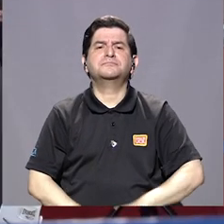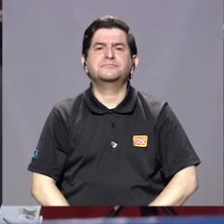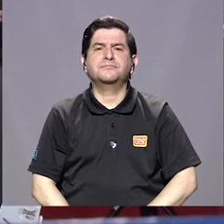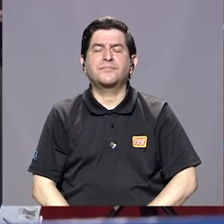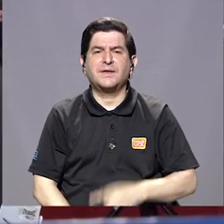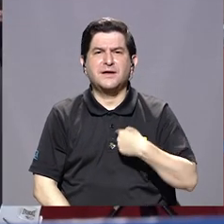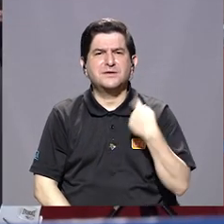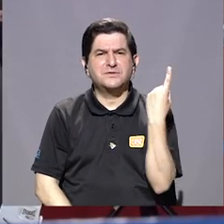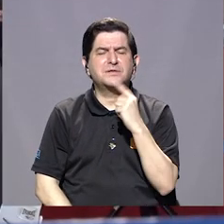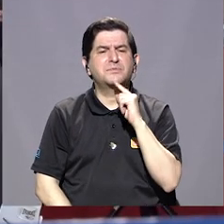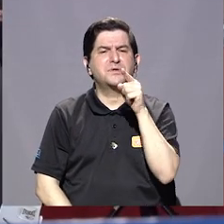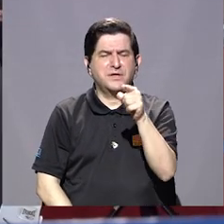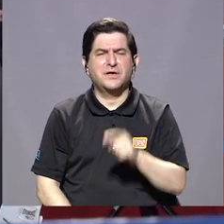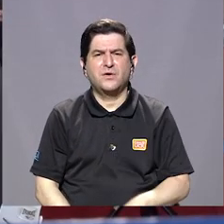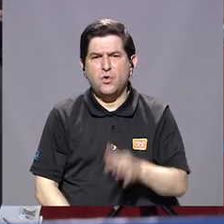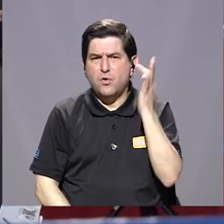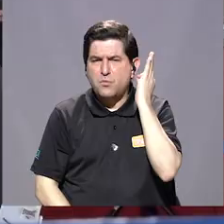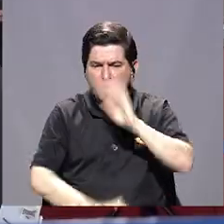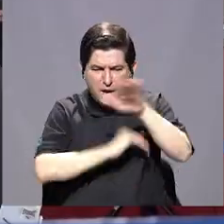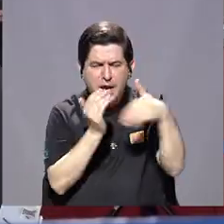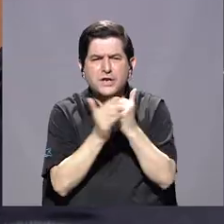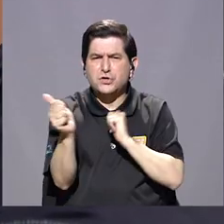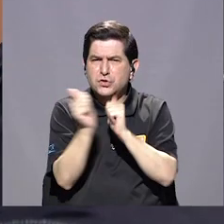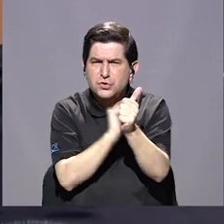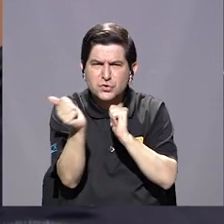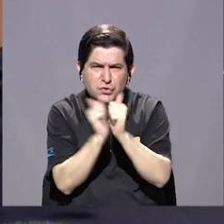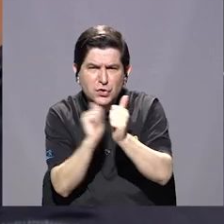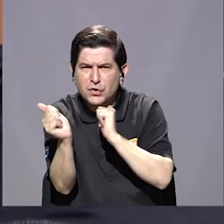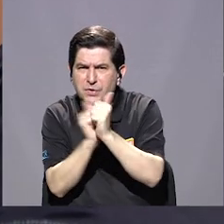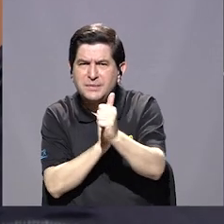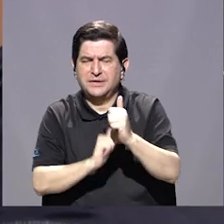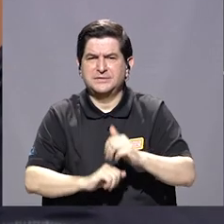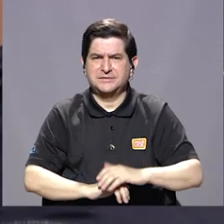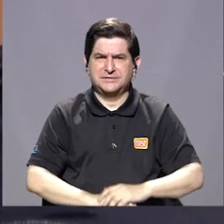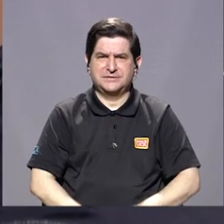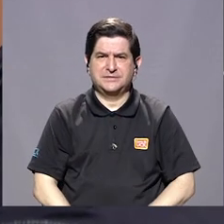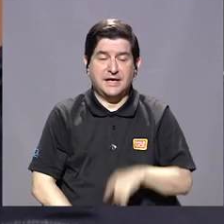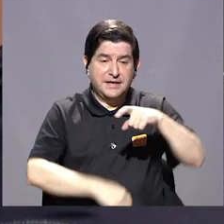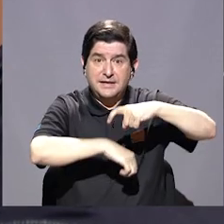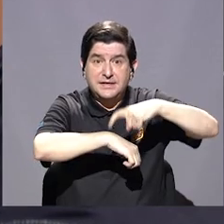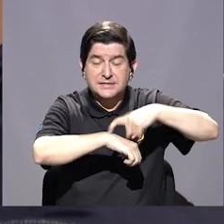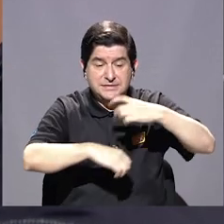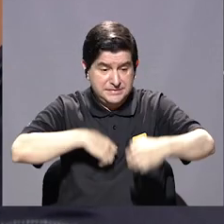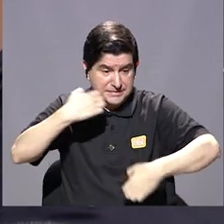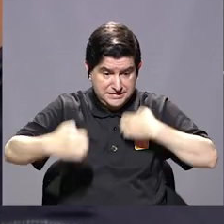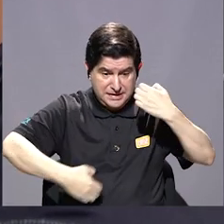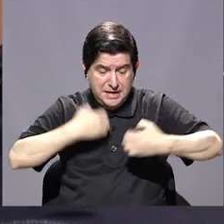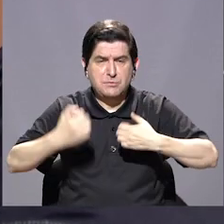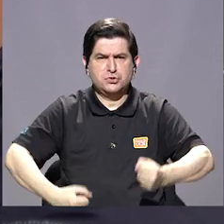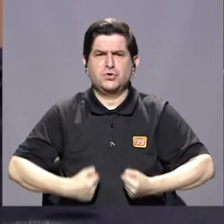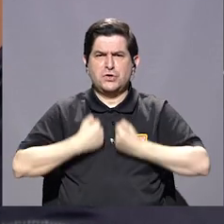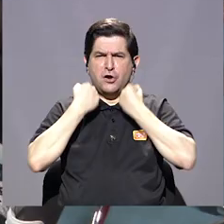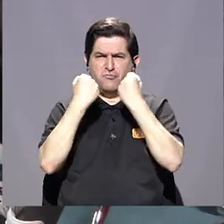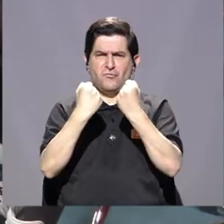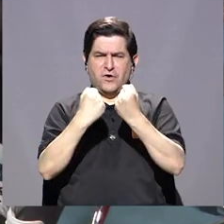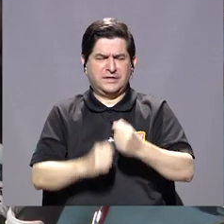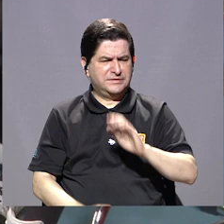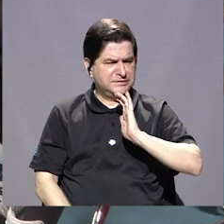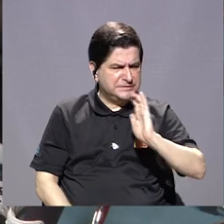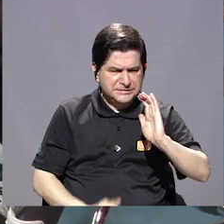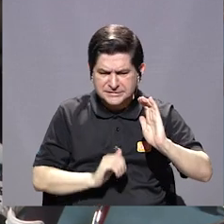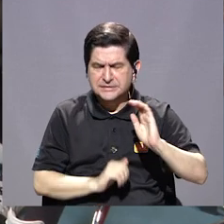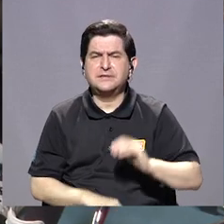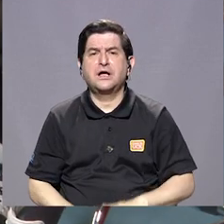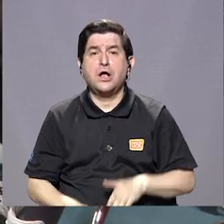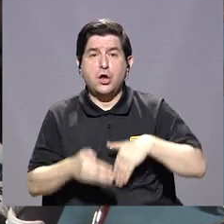Yo siempre digo que usted es una mujer como que todo lo supera, porque ese momento emocional fuerte que usted vivió en su infancia,